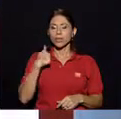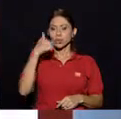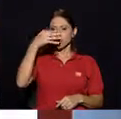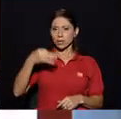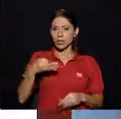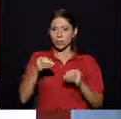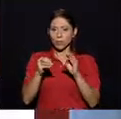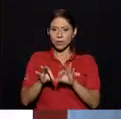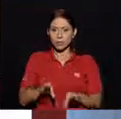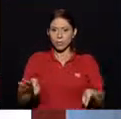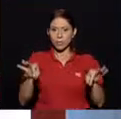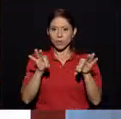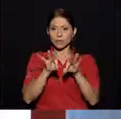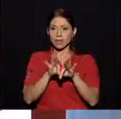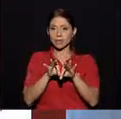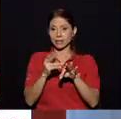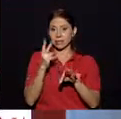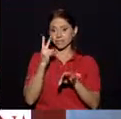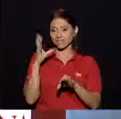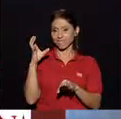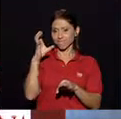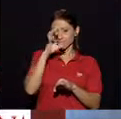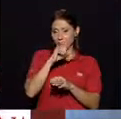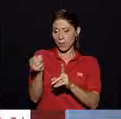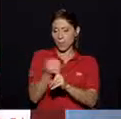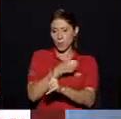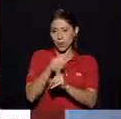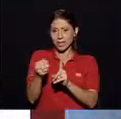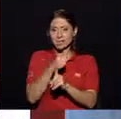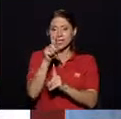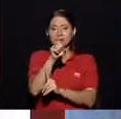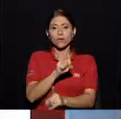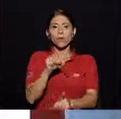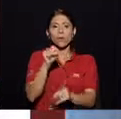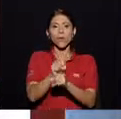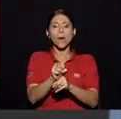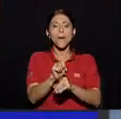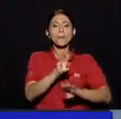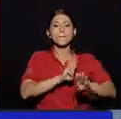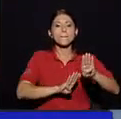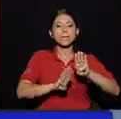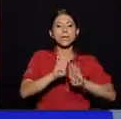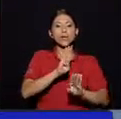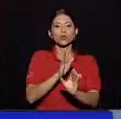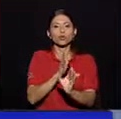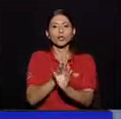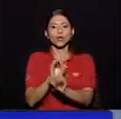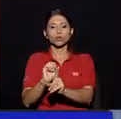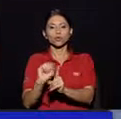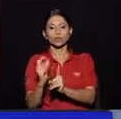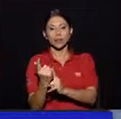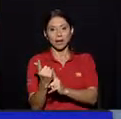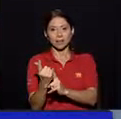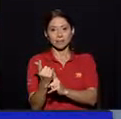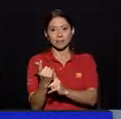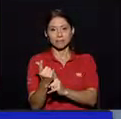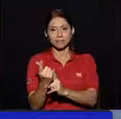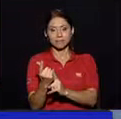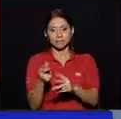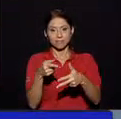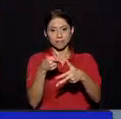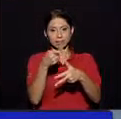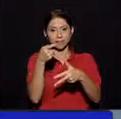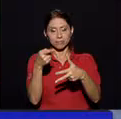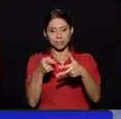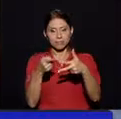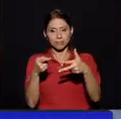que la violencia es un fenómeno que es biopsicosocial, ¿verdad? Tiene componentes